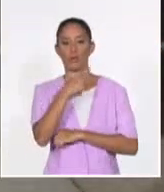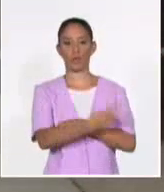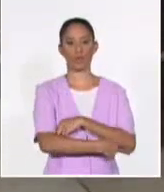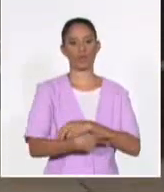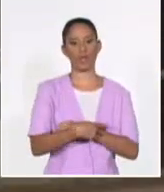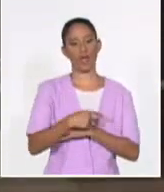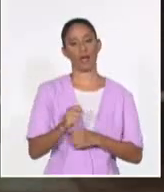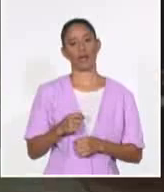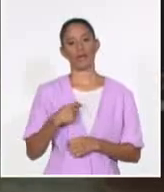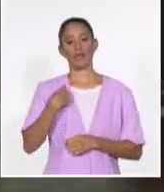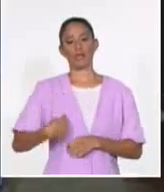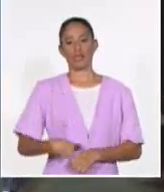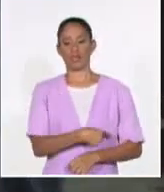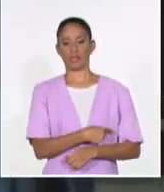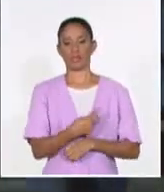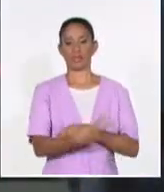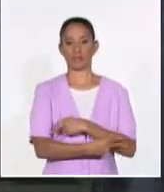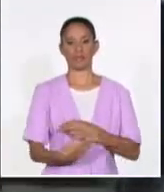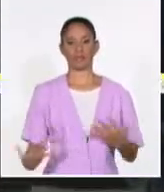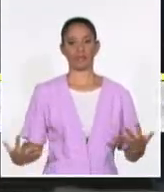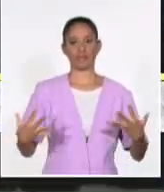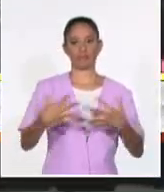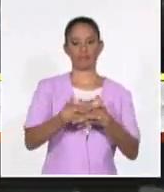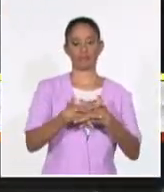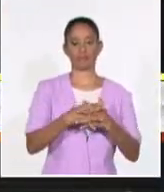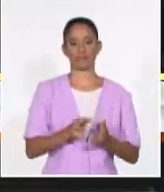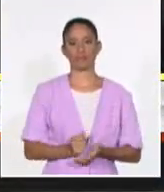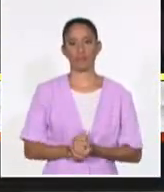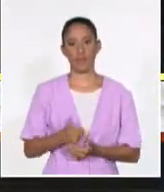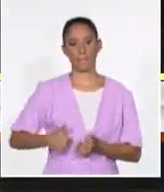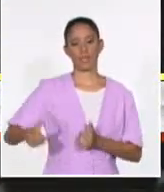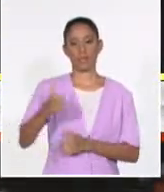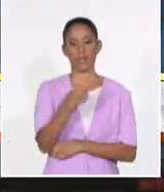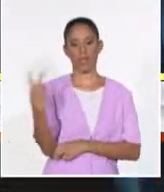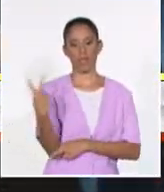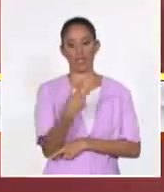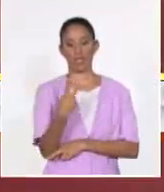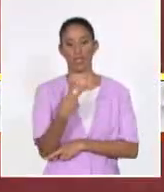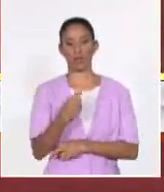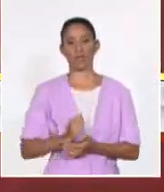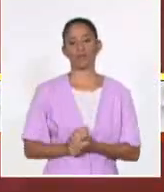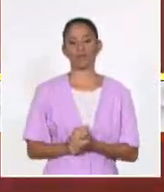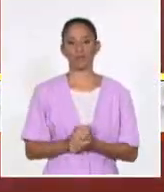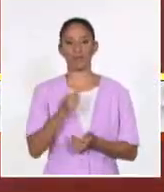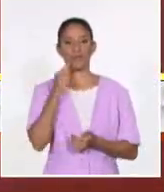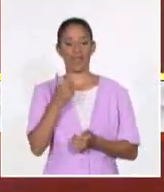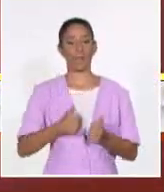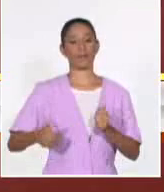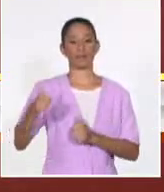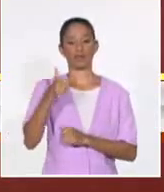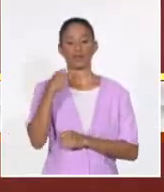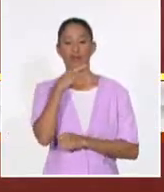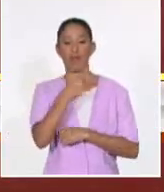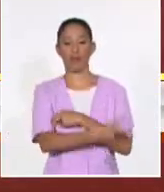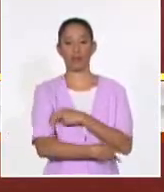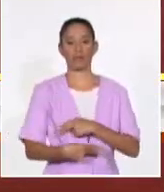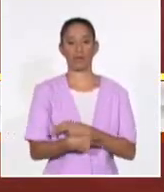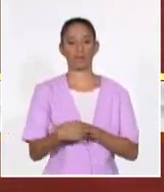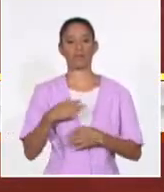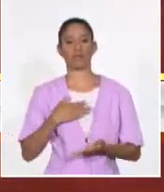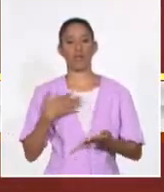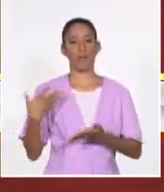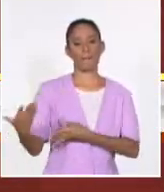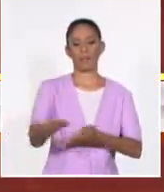allá de la foto y el estrechón de manos protocolar, voceros de ambos líderes han afirmado que Vladimir Putin y Xi Jinping tienen planeadas